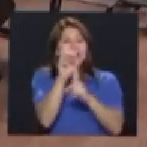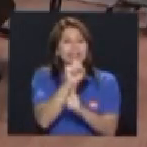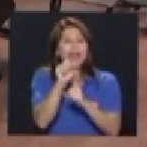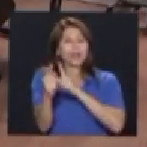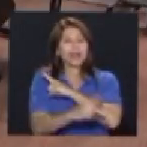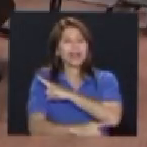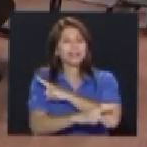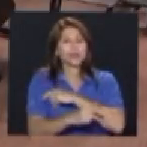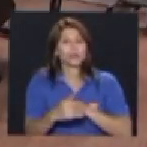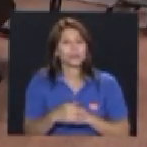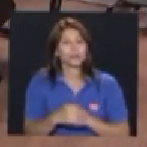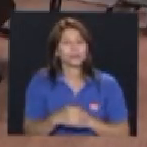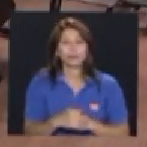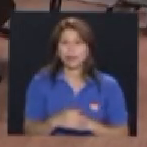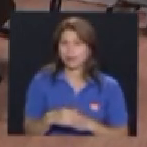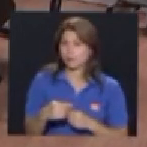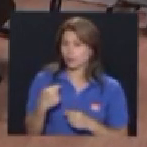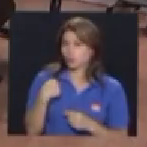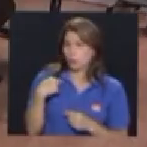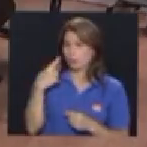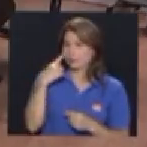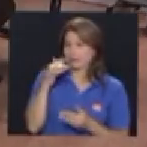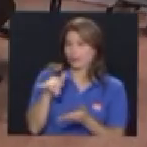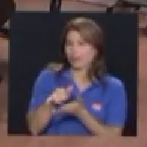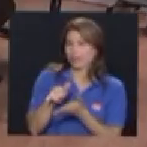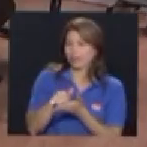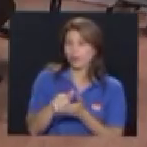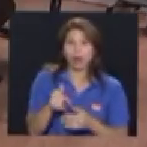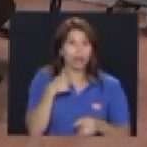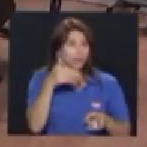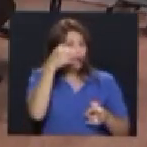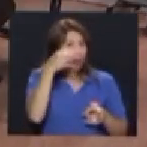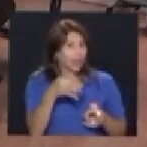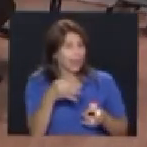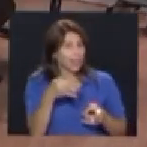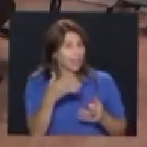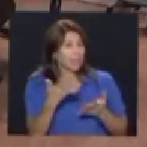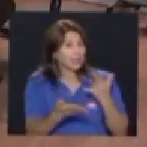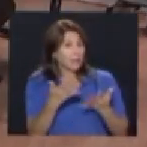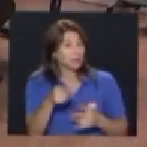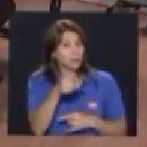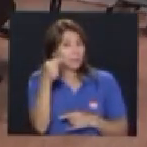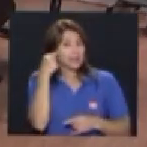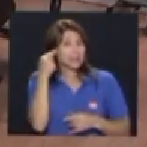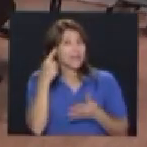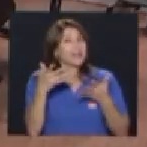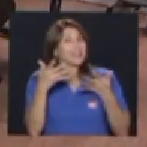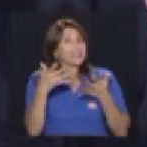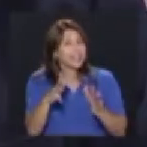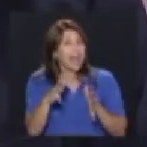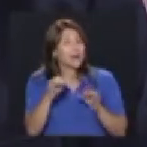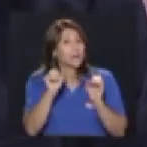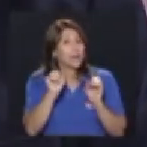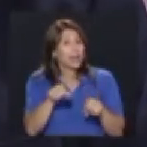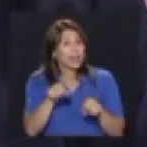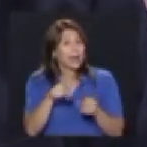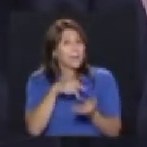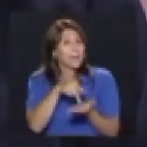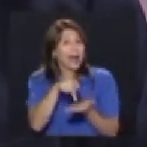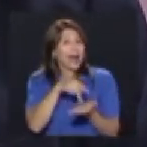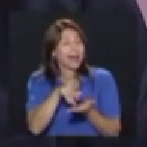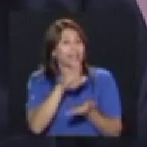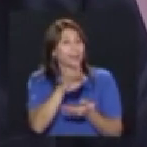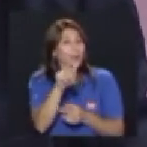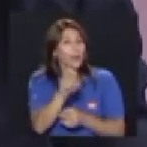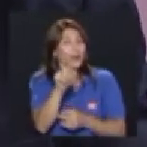no tengo en mis cálculos eso, pero... Yo creí que era que te iban a poder pagar la jubilación. No,